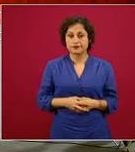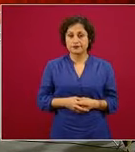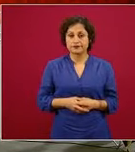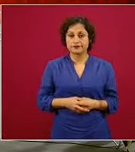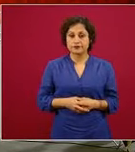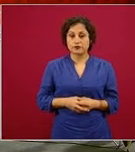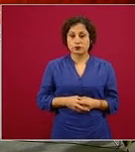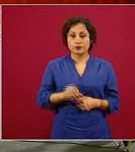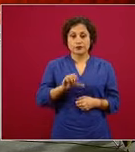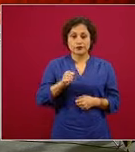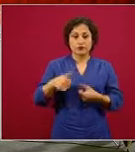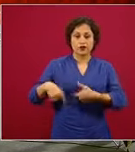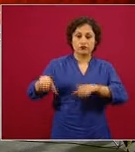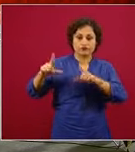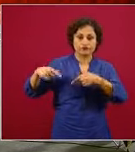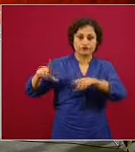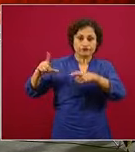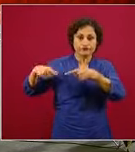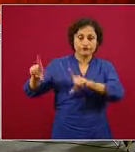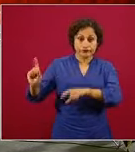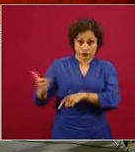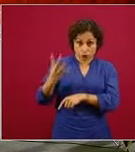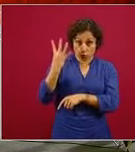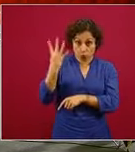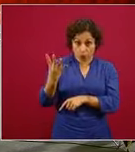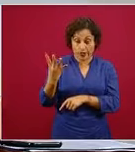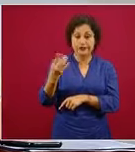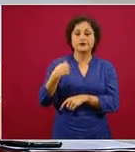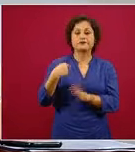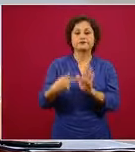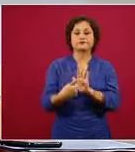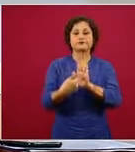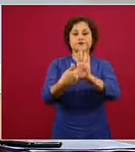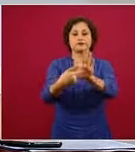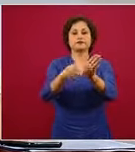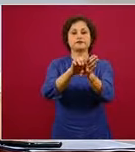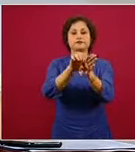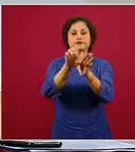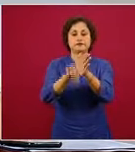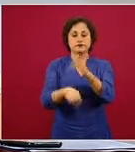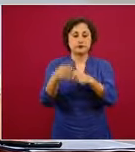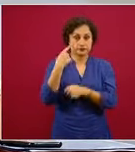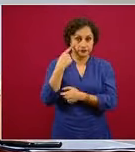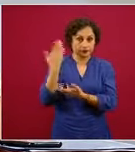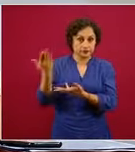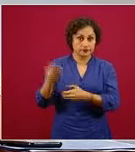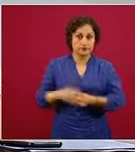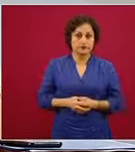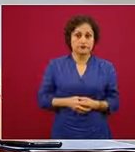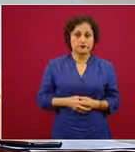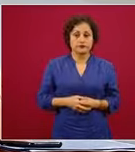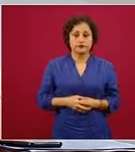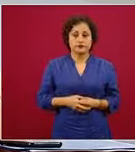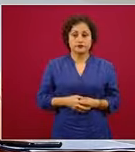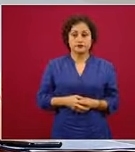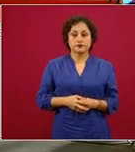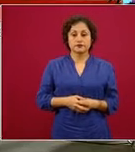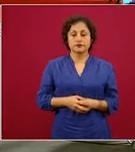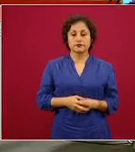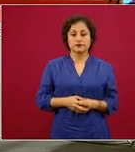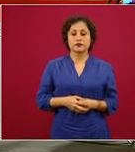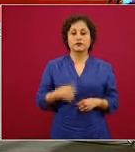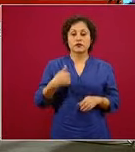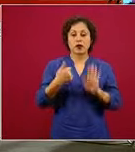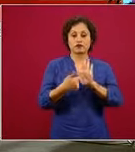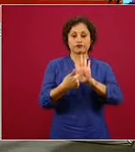siguientes 4 láminas les voy a presentar como ejemplo, la siguiente por favor, en esta primero, los